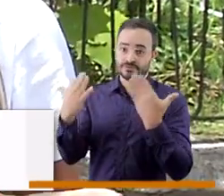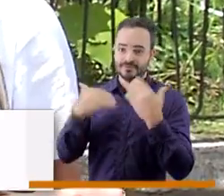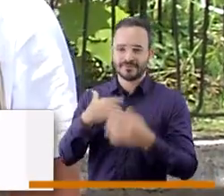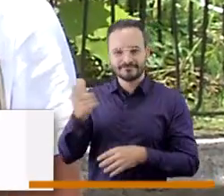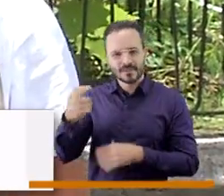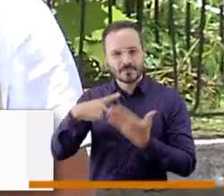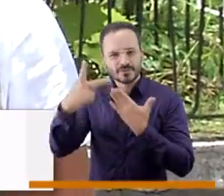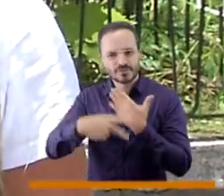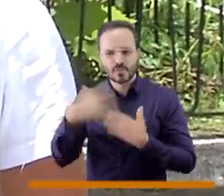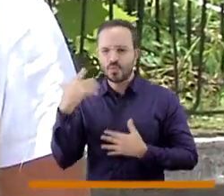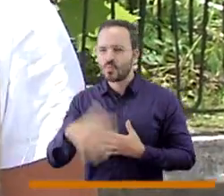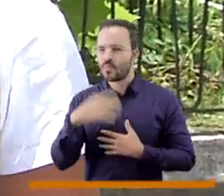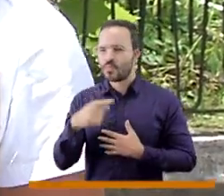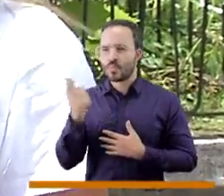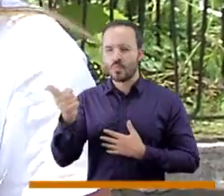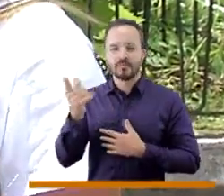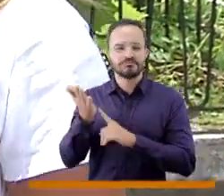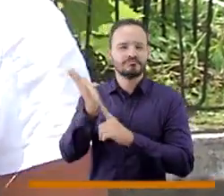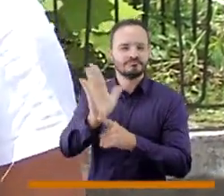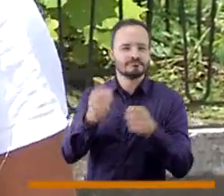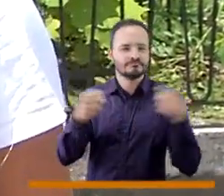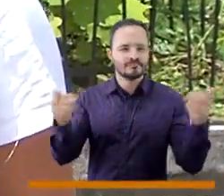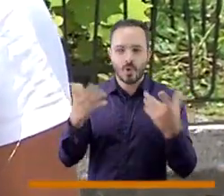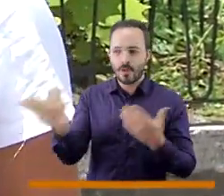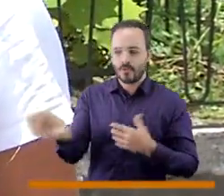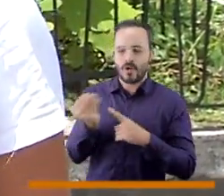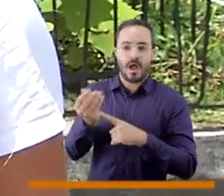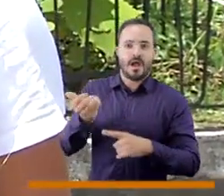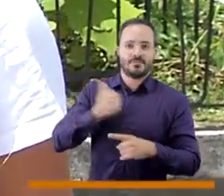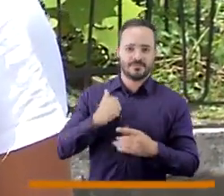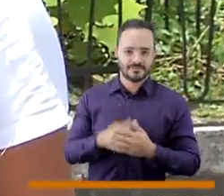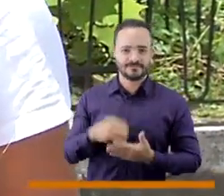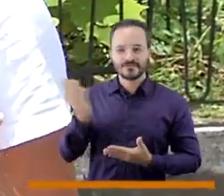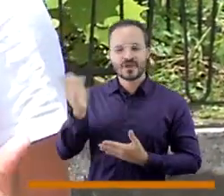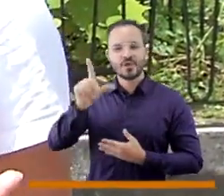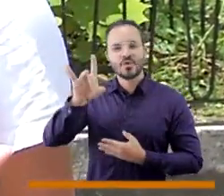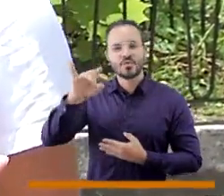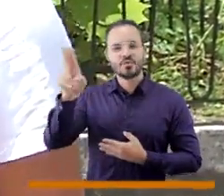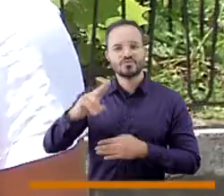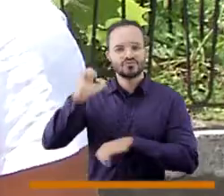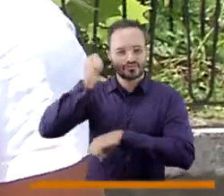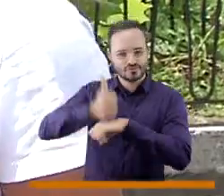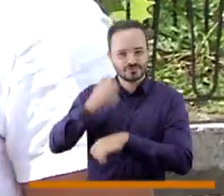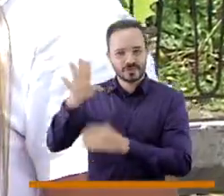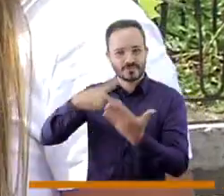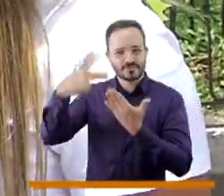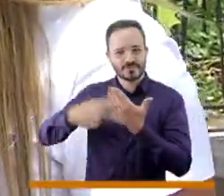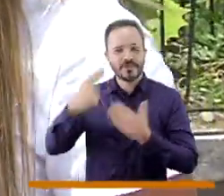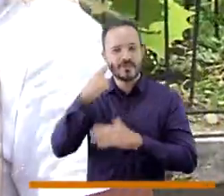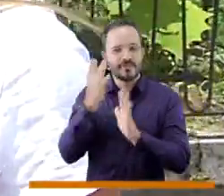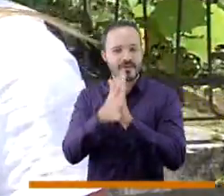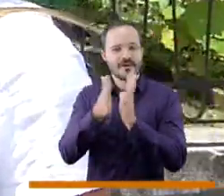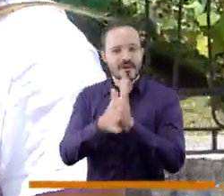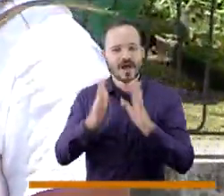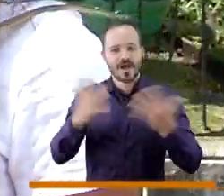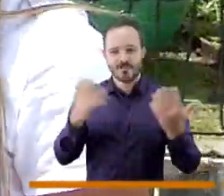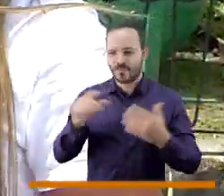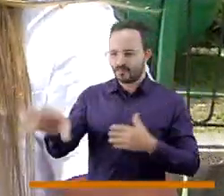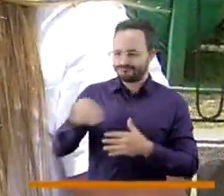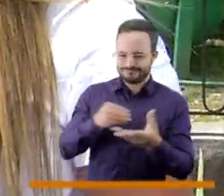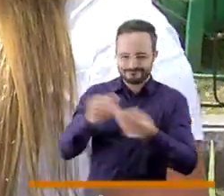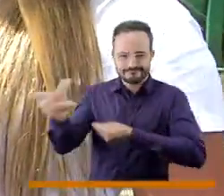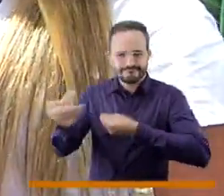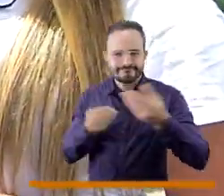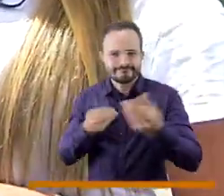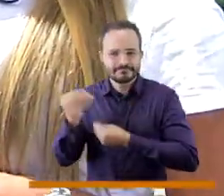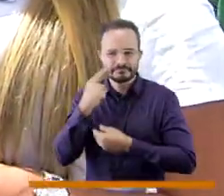de recolectarlos. Estamos con Luz Sánchez, directora de este proyecto, que nos va a contar qué residuos colectan aquí y muchas gracias